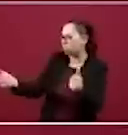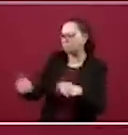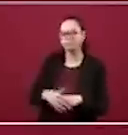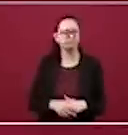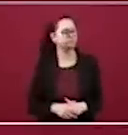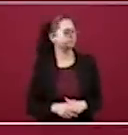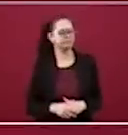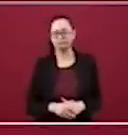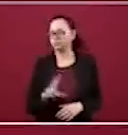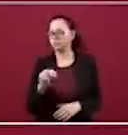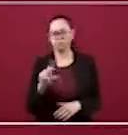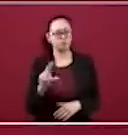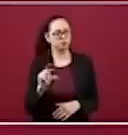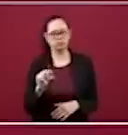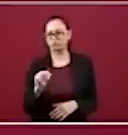son